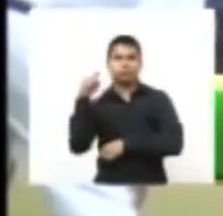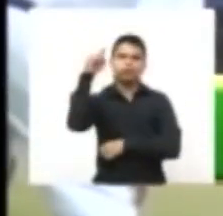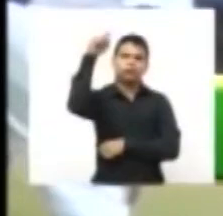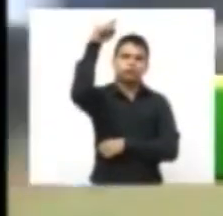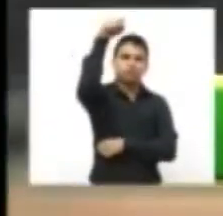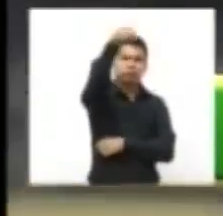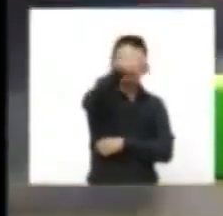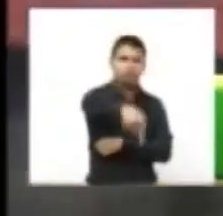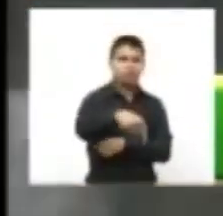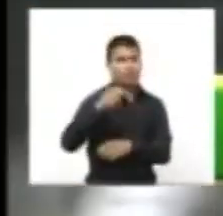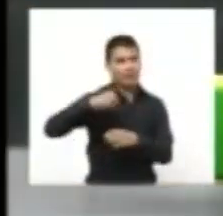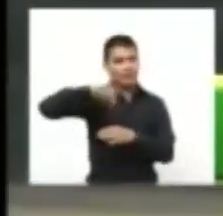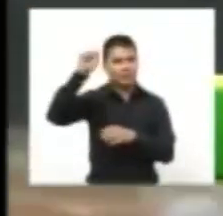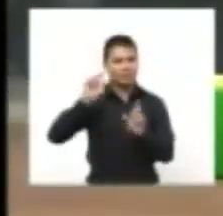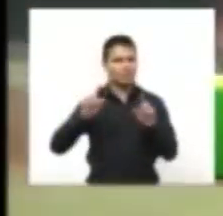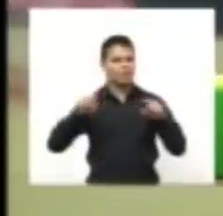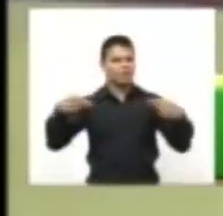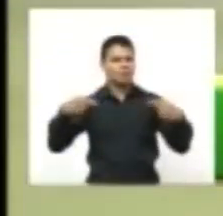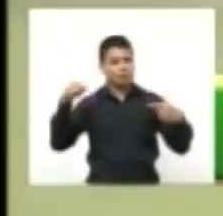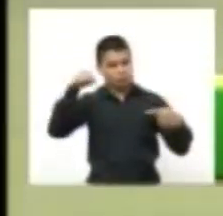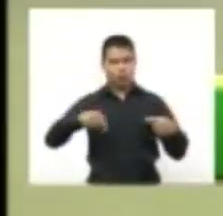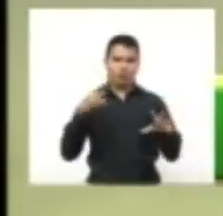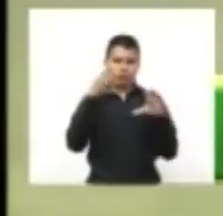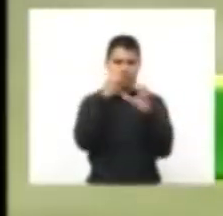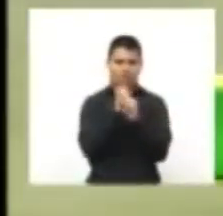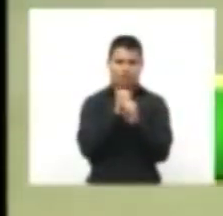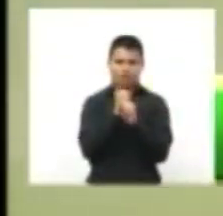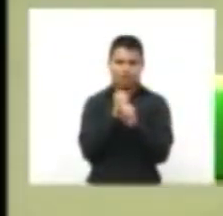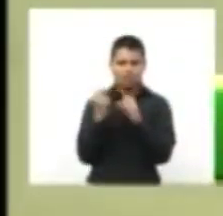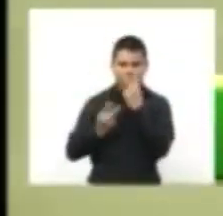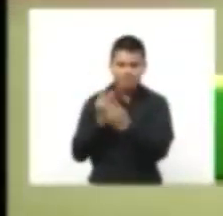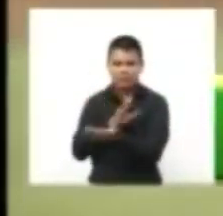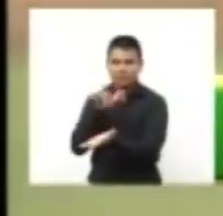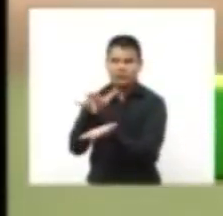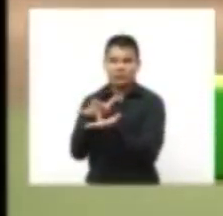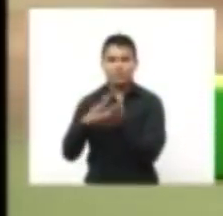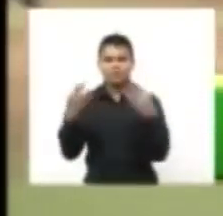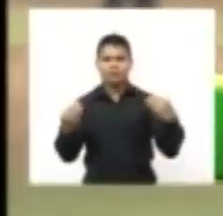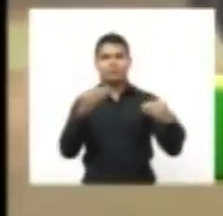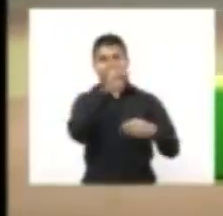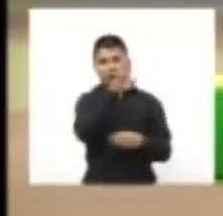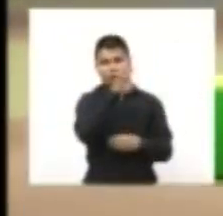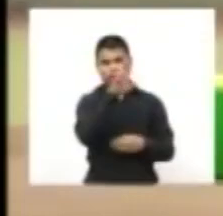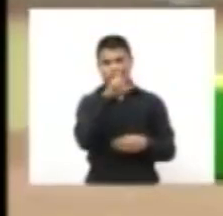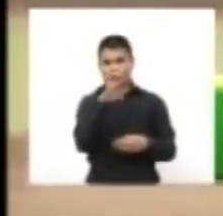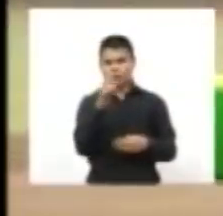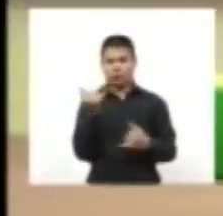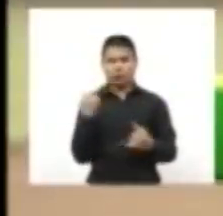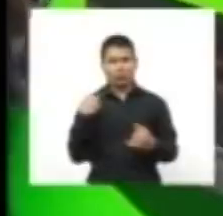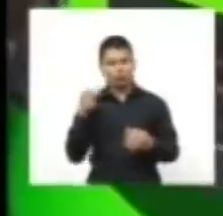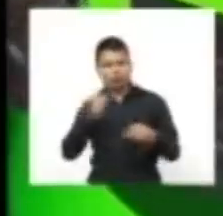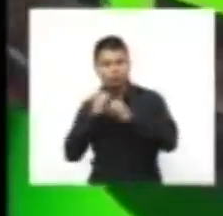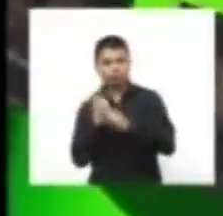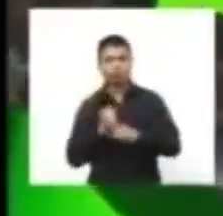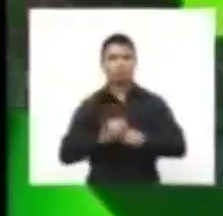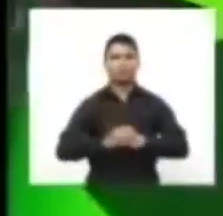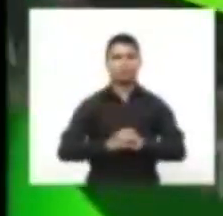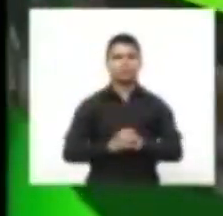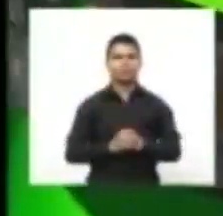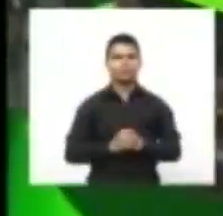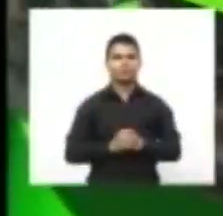indios visitan esa noche a los leones en Montería y los toros reciben a caimanes en el 20 de enero de Sincelejo.